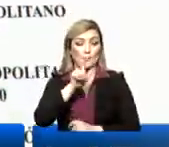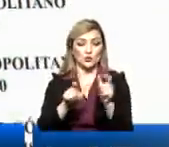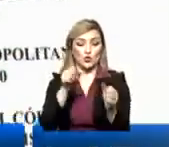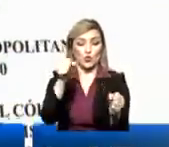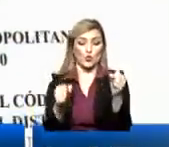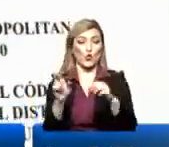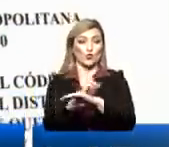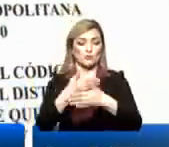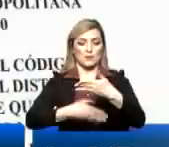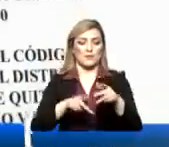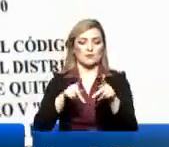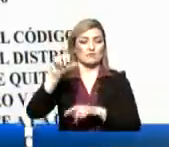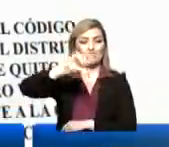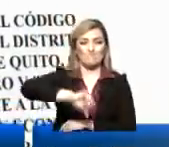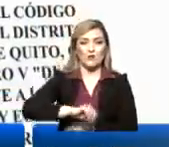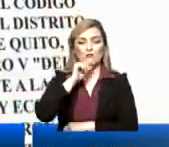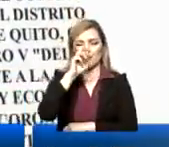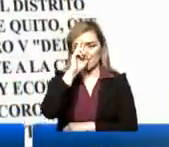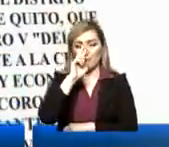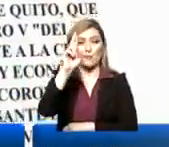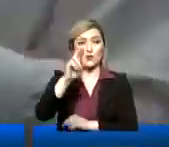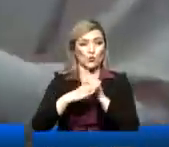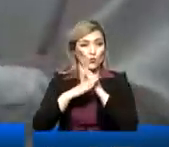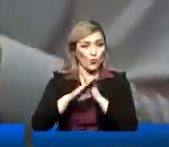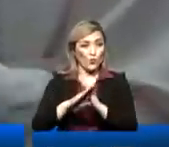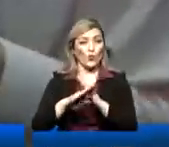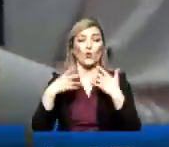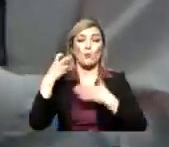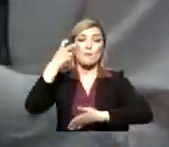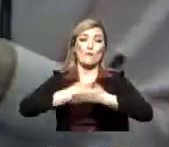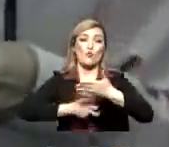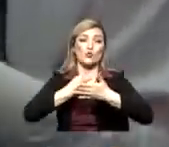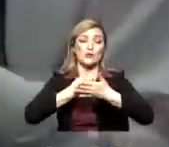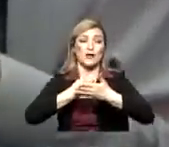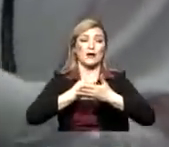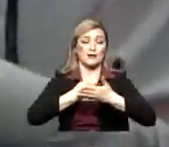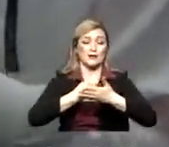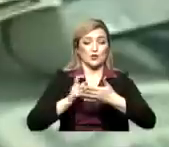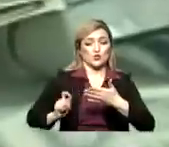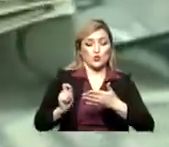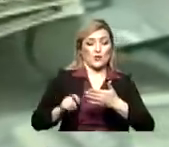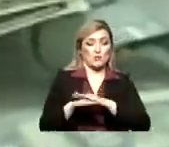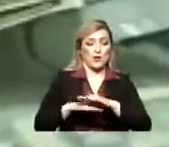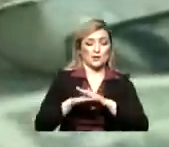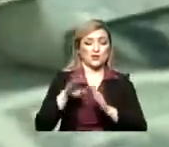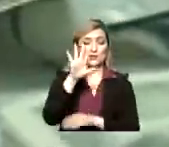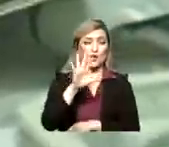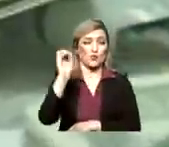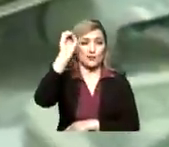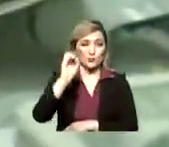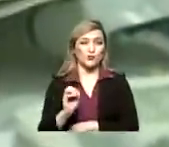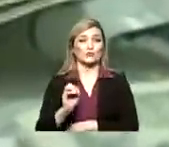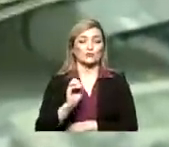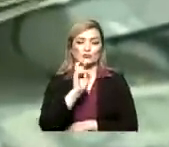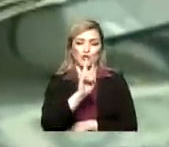mal uso del salvoconducto y respeto de las medidas de restricción tendrán una multa del 50% de un salario básico unificado, es